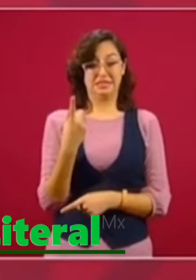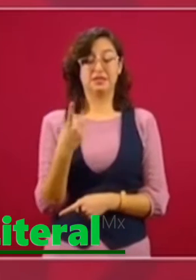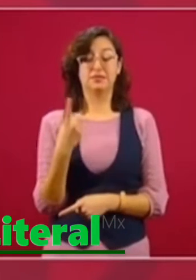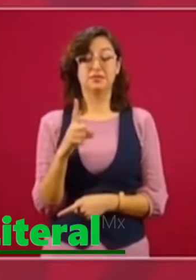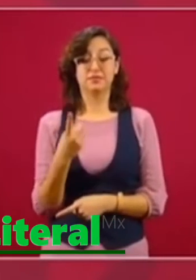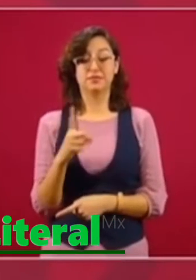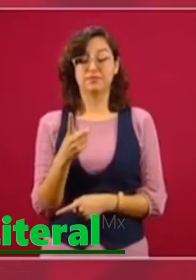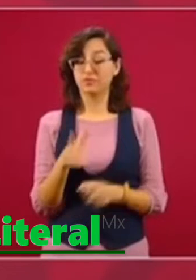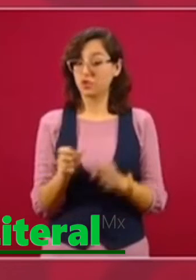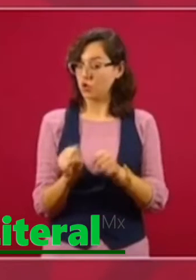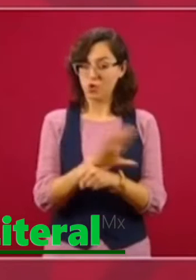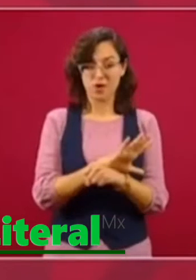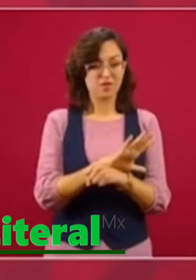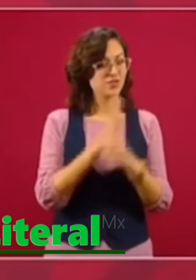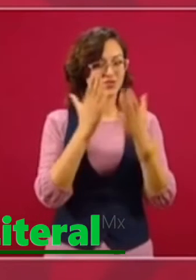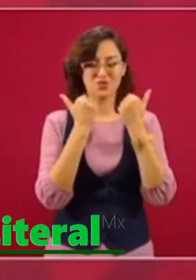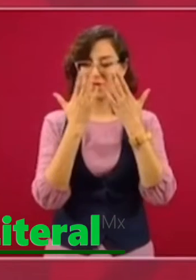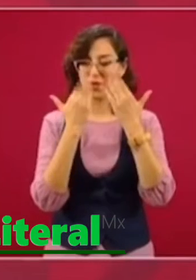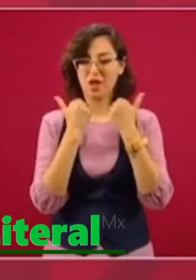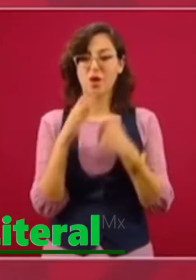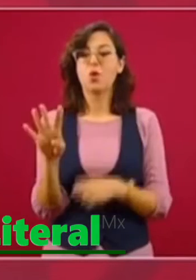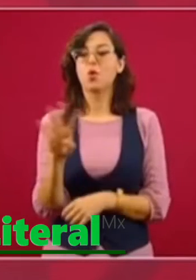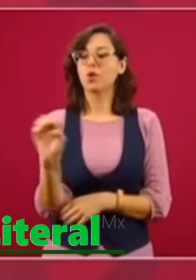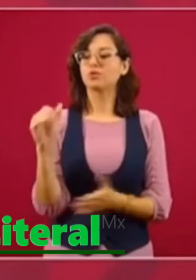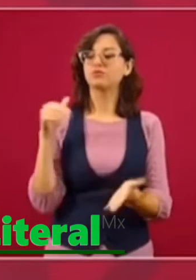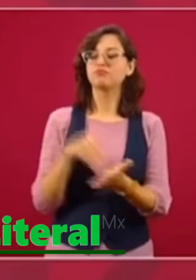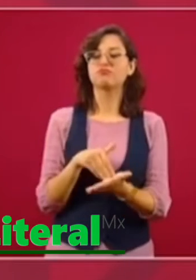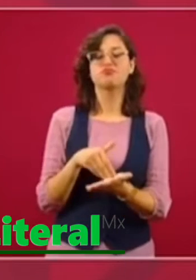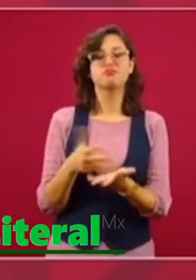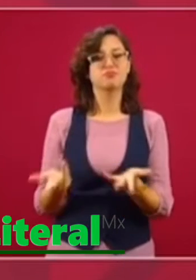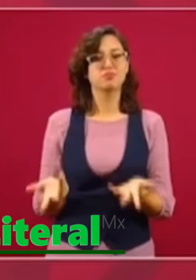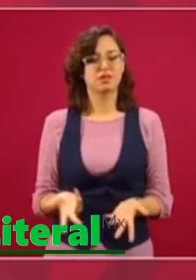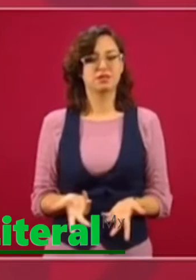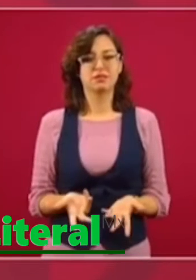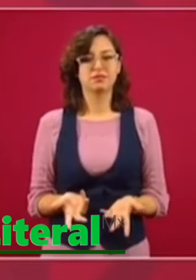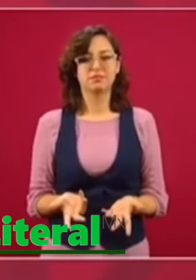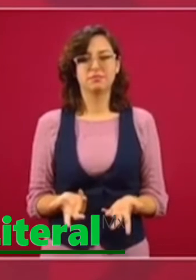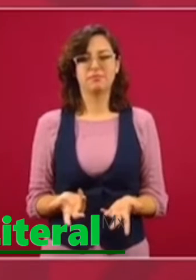sin coronavirus, 400,000.